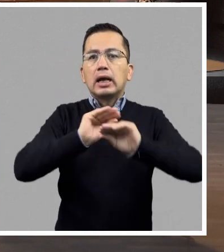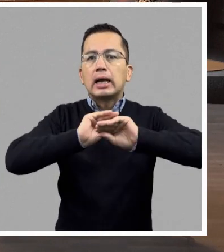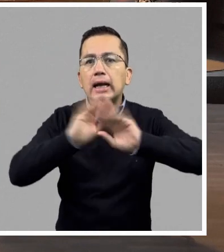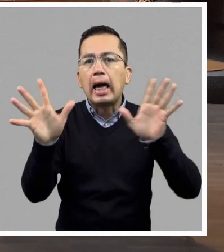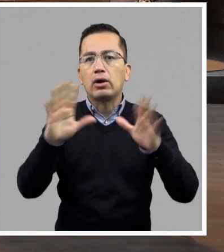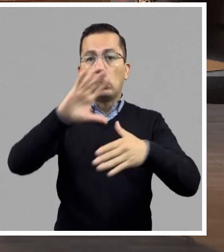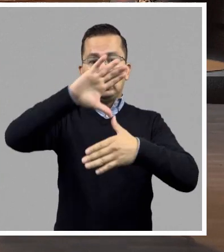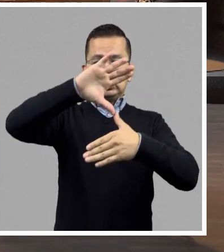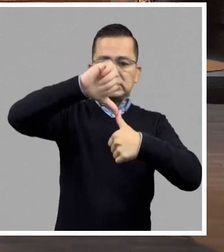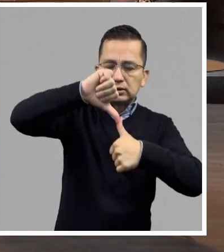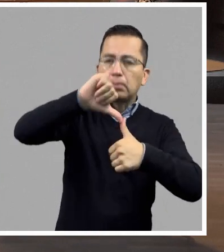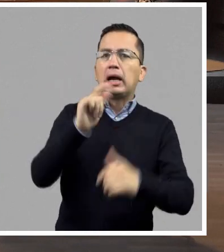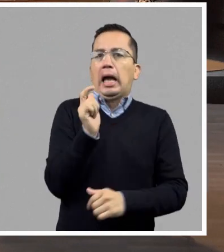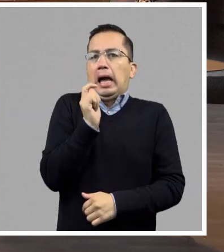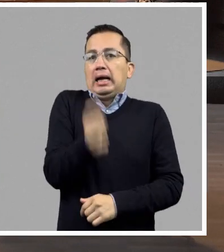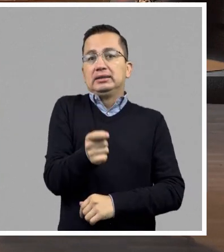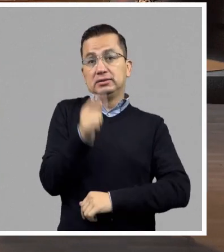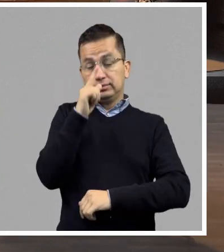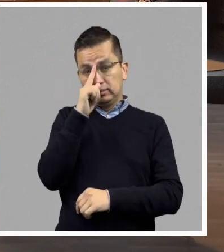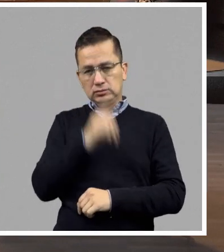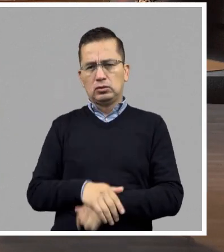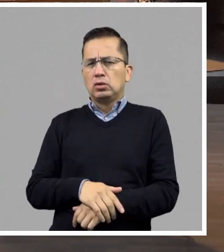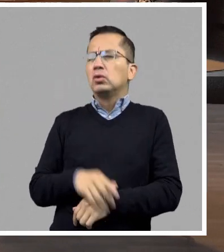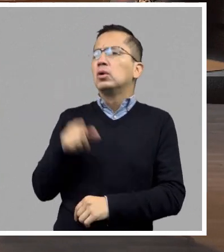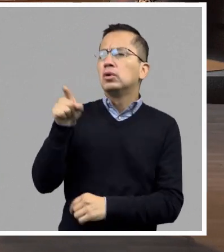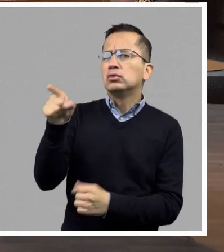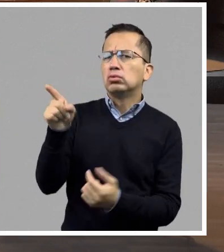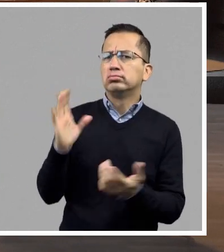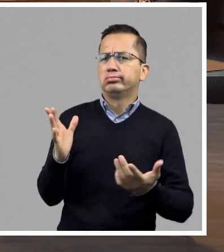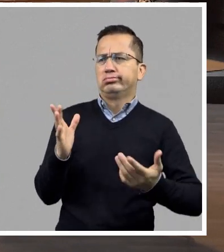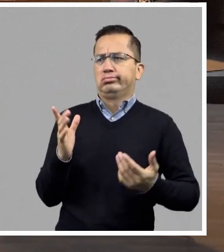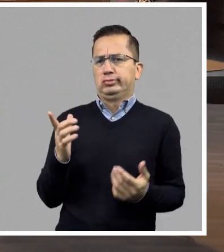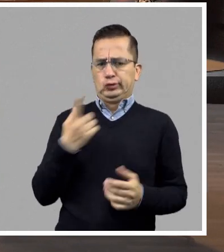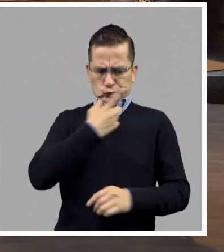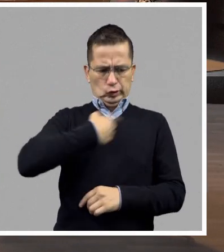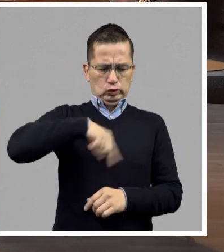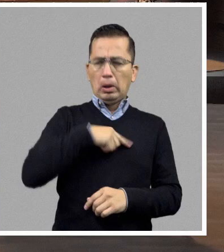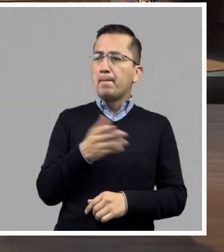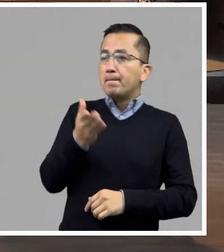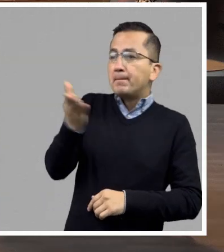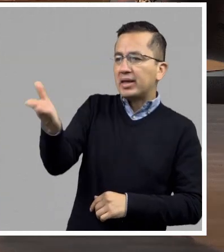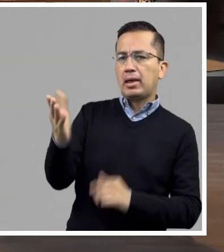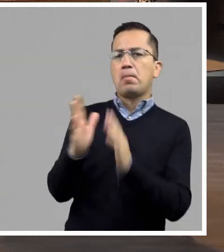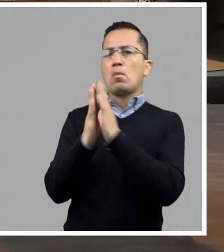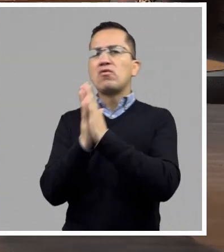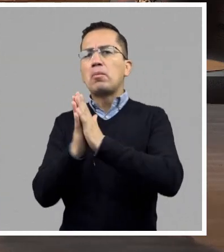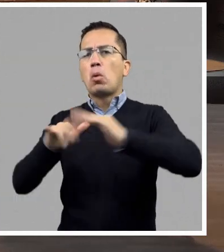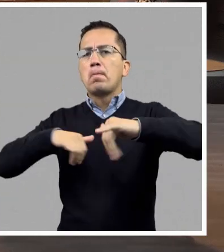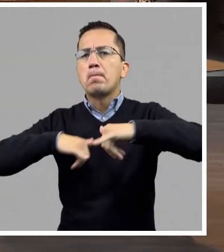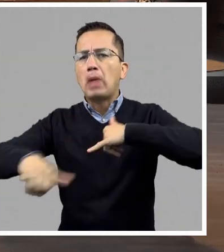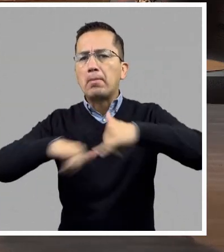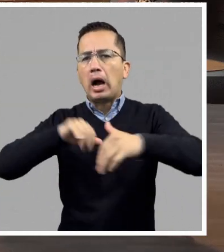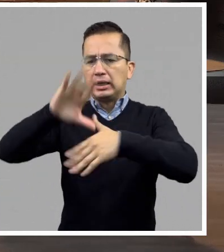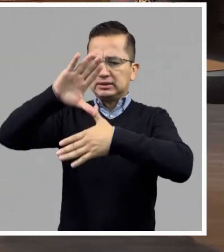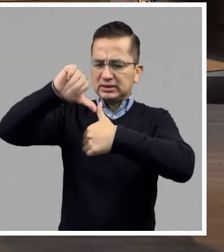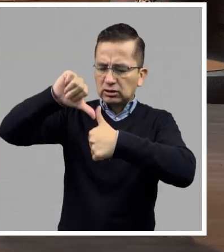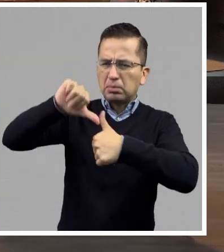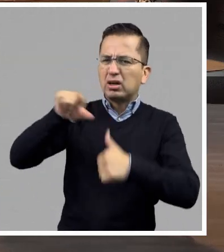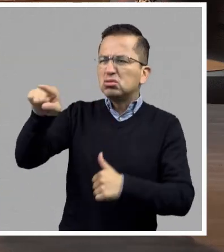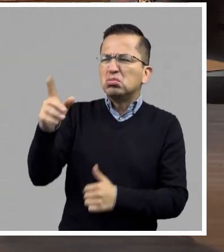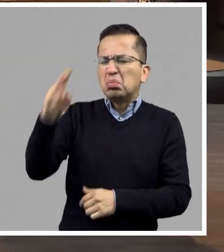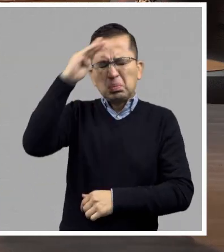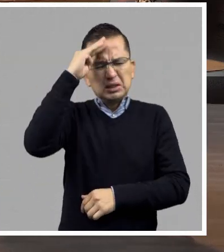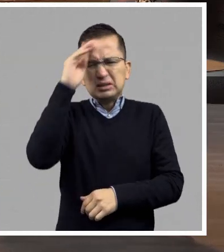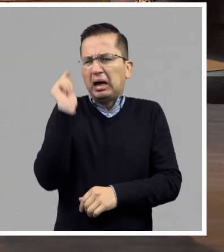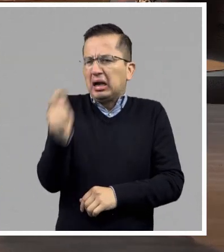qué de qué Centroamérica tú qué fue lo primero que imaginaste cuando te pedimos un mapa de Centroamérica Y qué fue lo que salió el final digamos qué